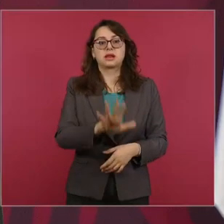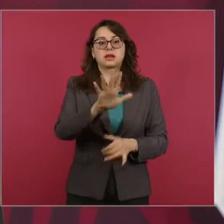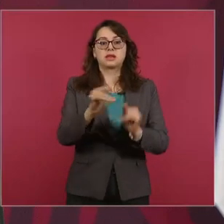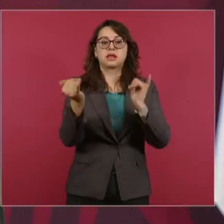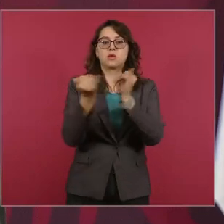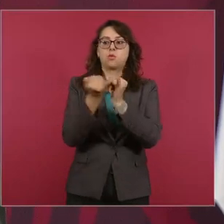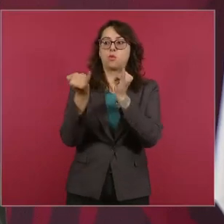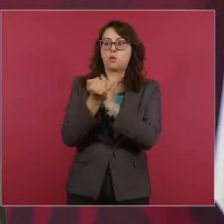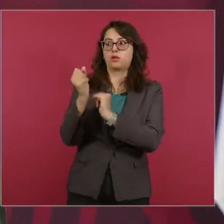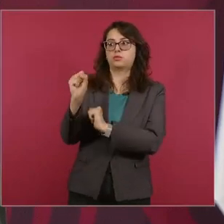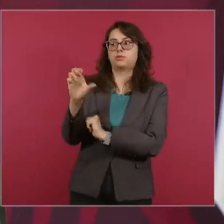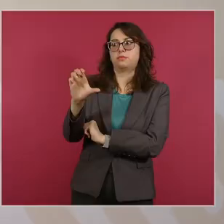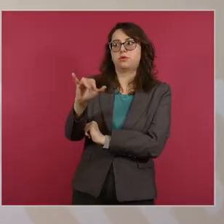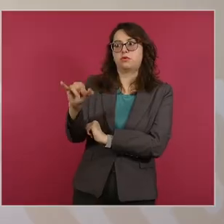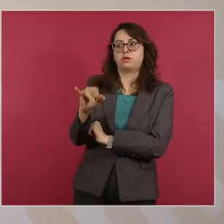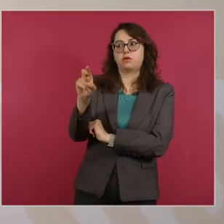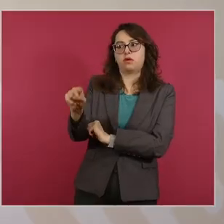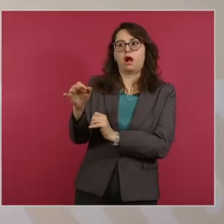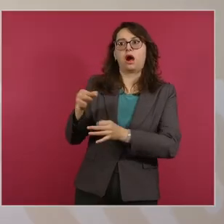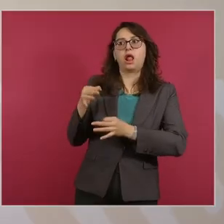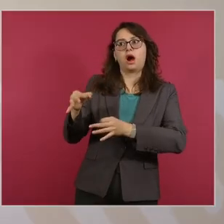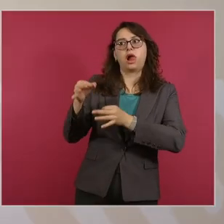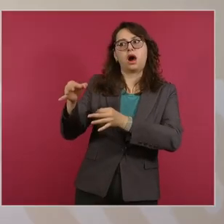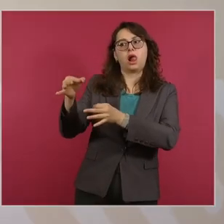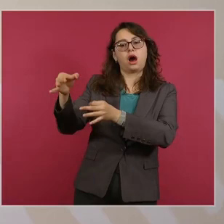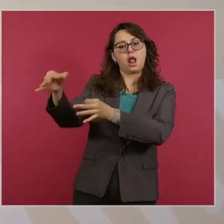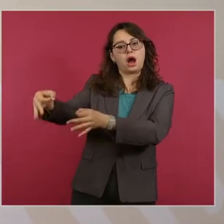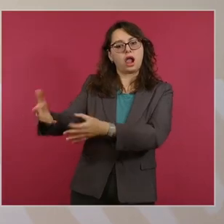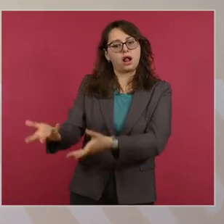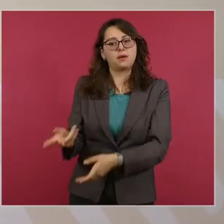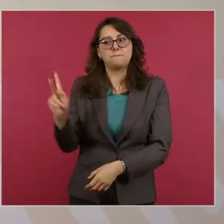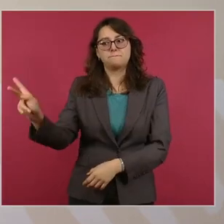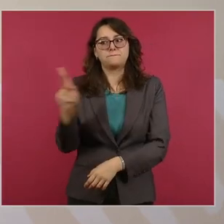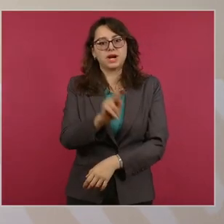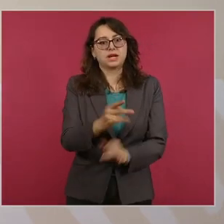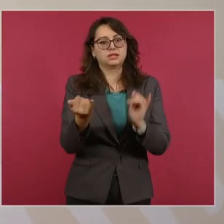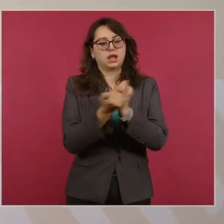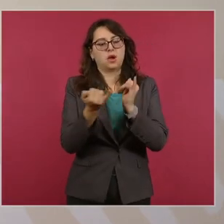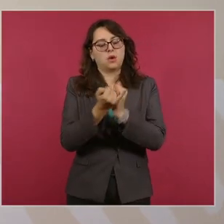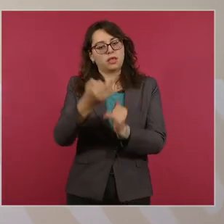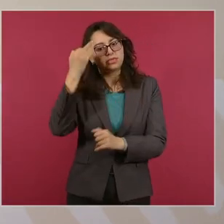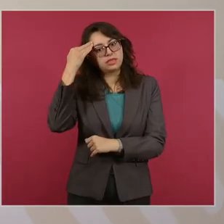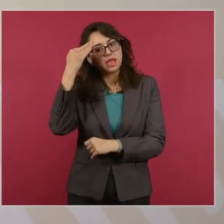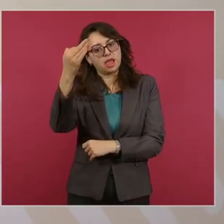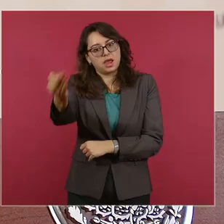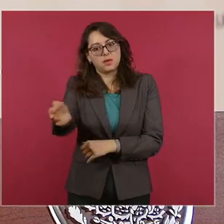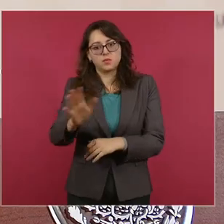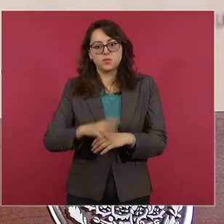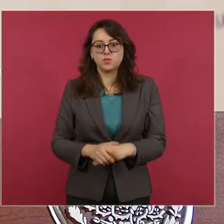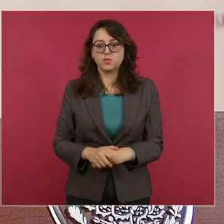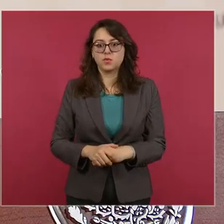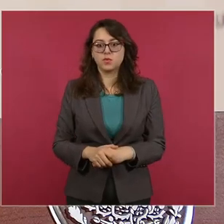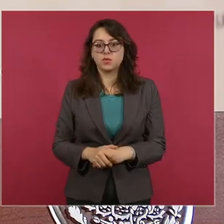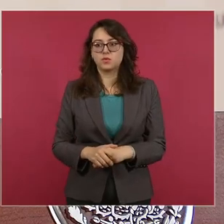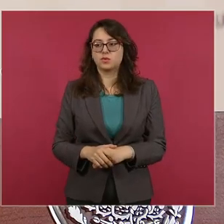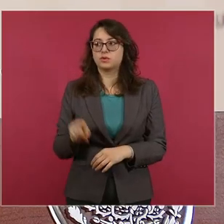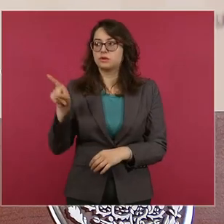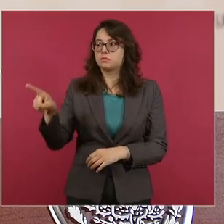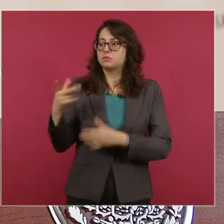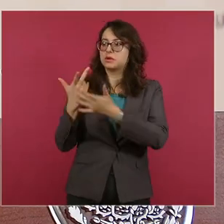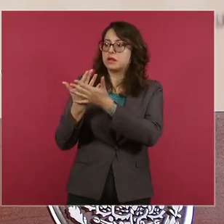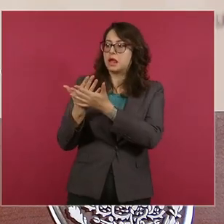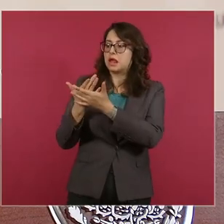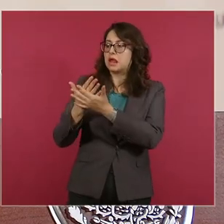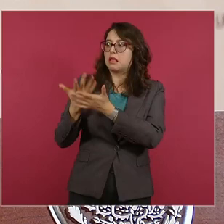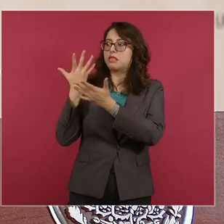a la Suprema Corte de Justicia que tardan diez meses para resolver un